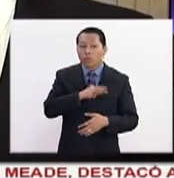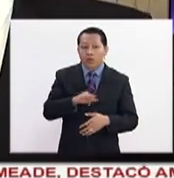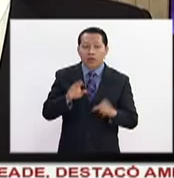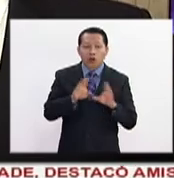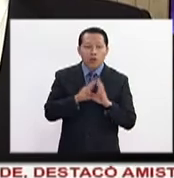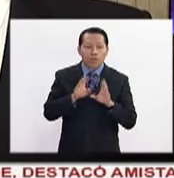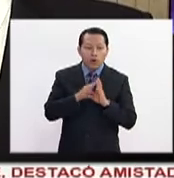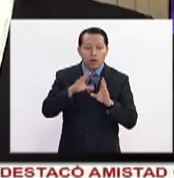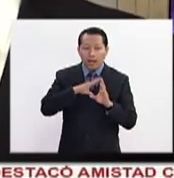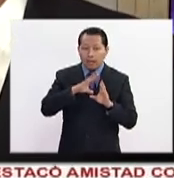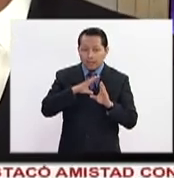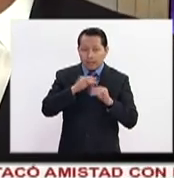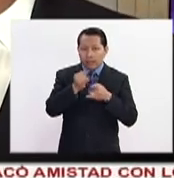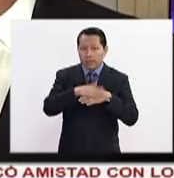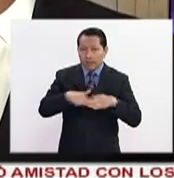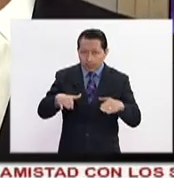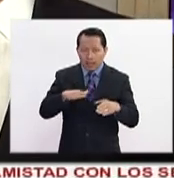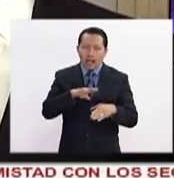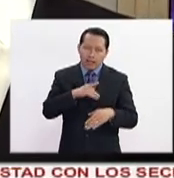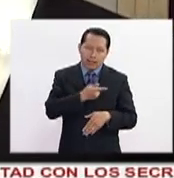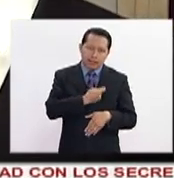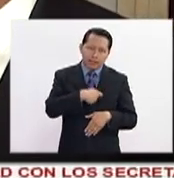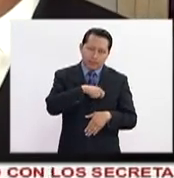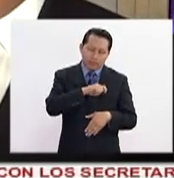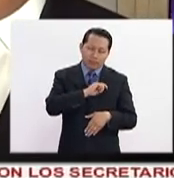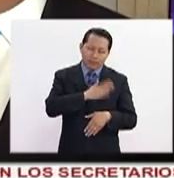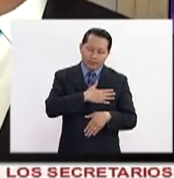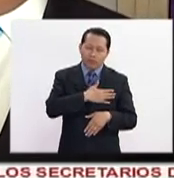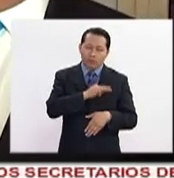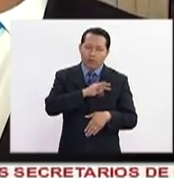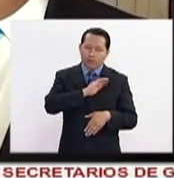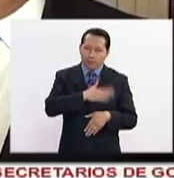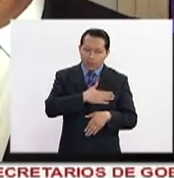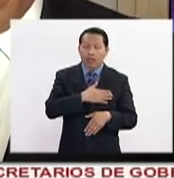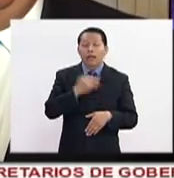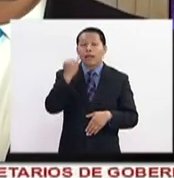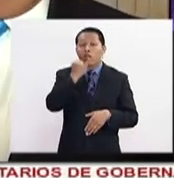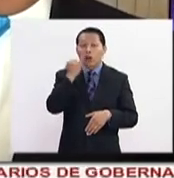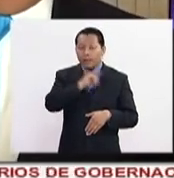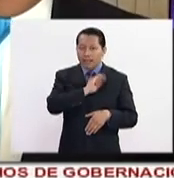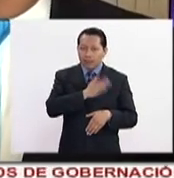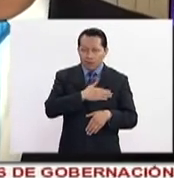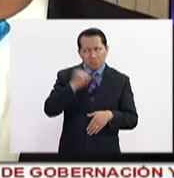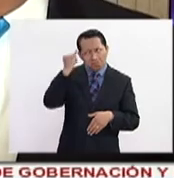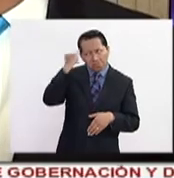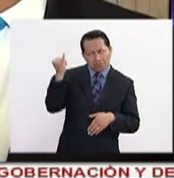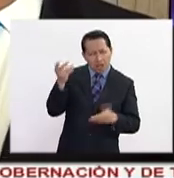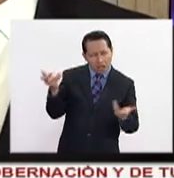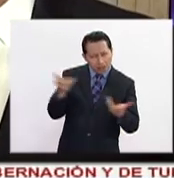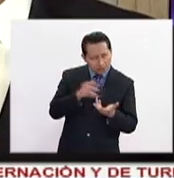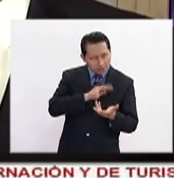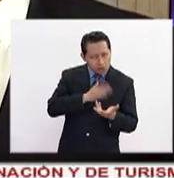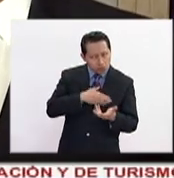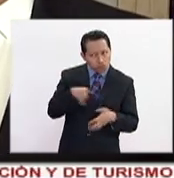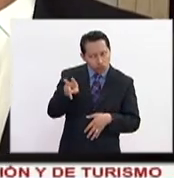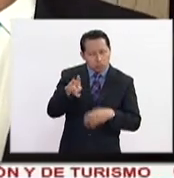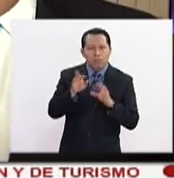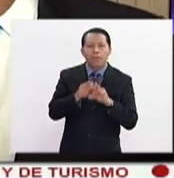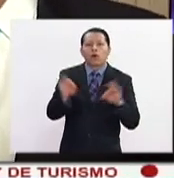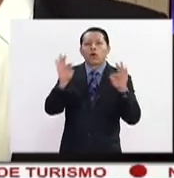iban a producir en castellano. El hecho de que fueran producidos en idioma español me parecía